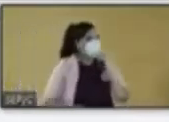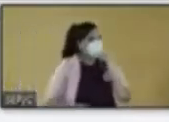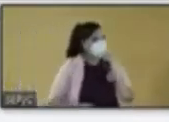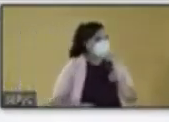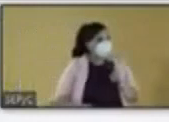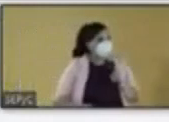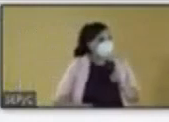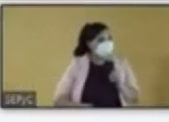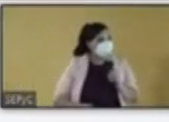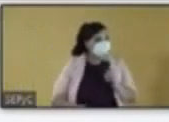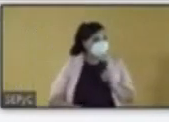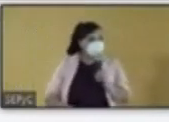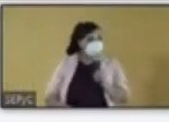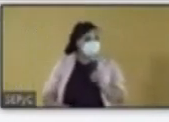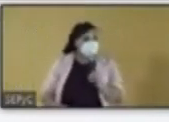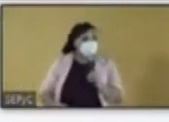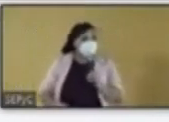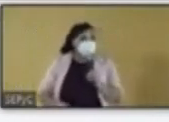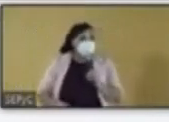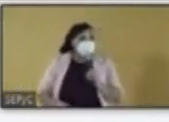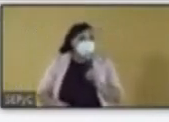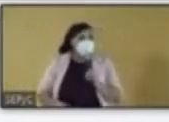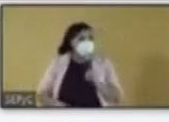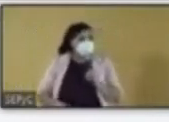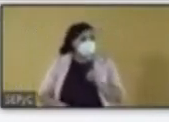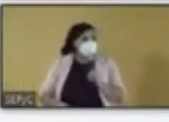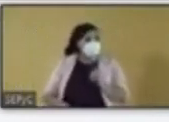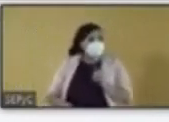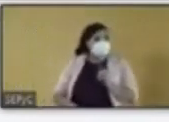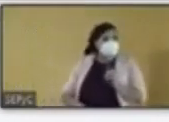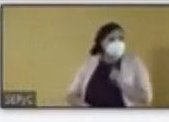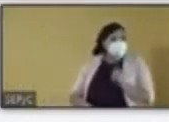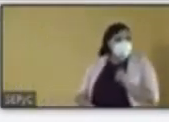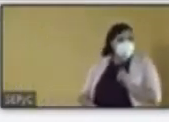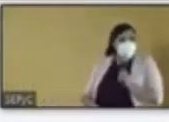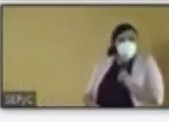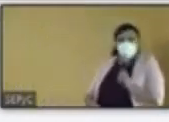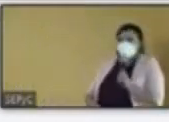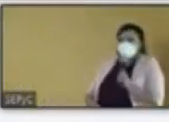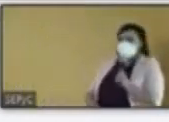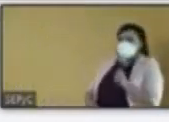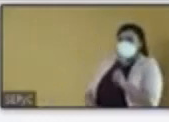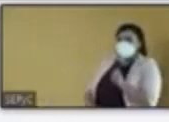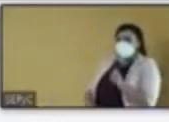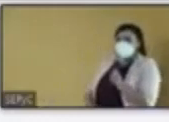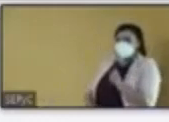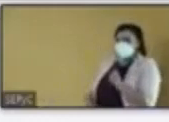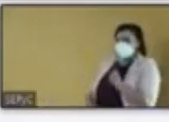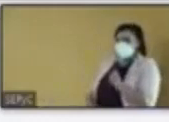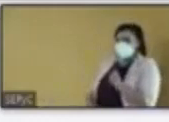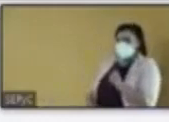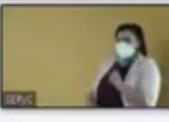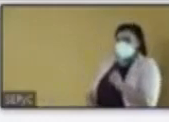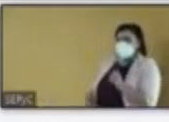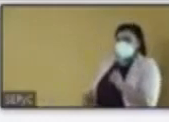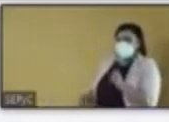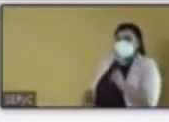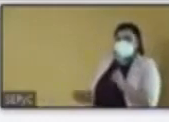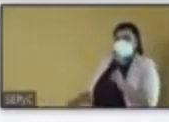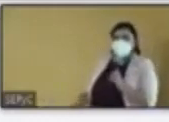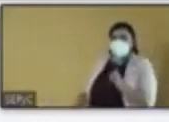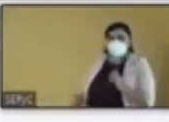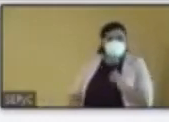favor, nuestra contraseña, que es la que nosotros identificamos como credenciales de acceso en el sistema para